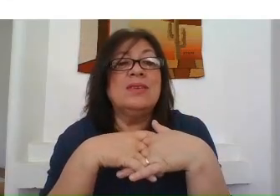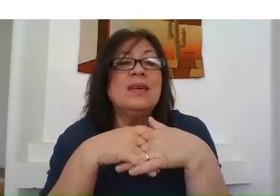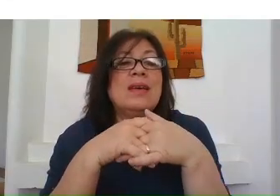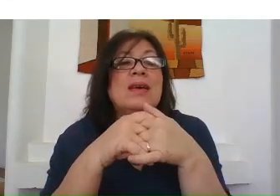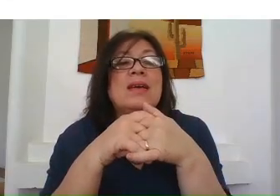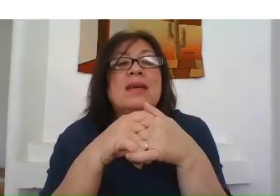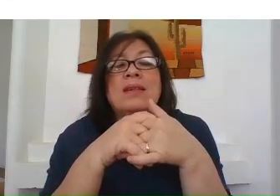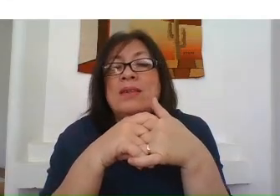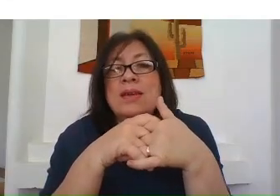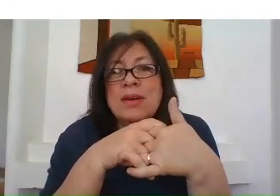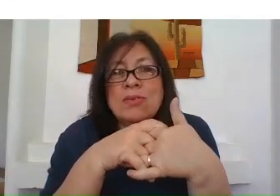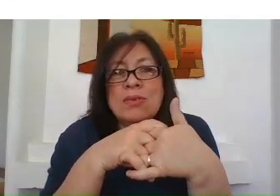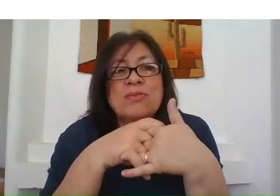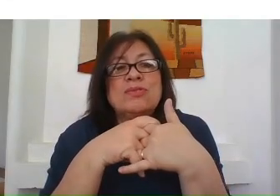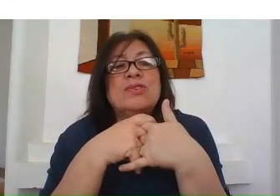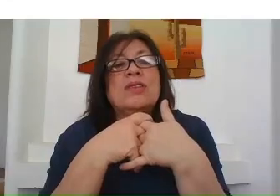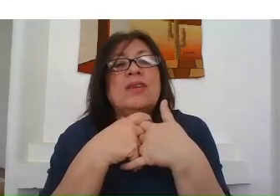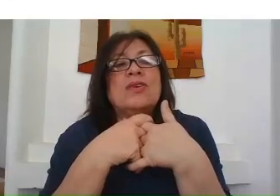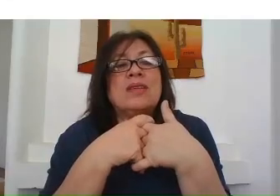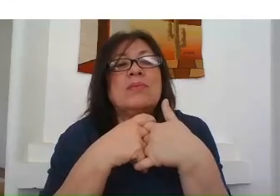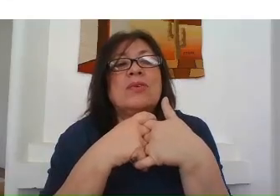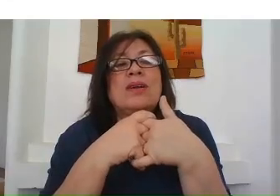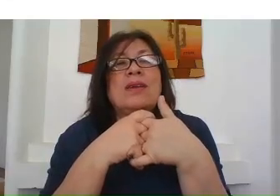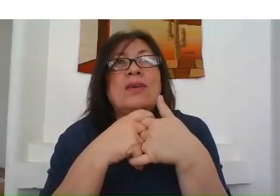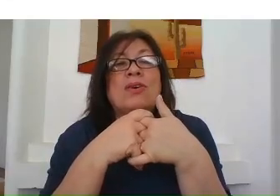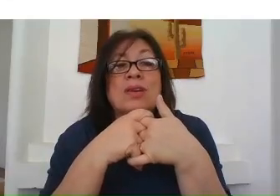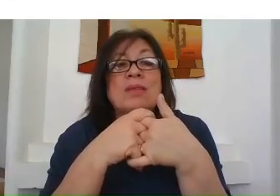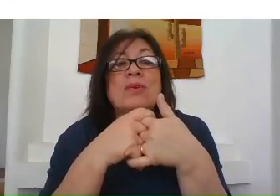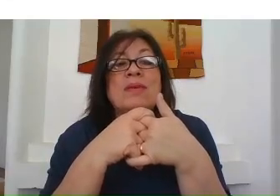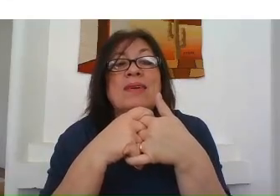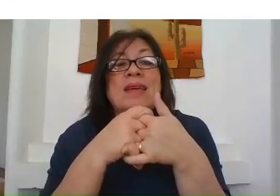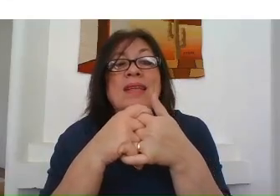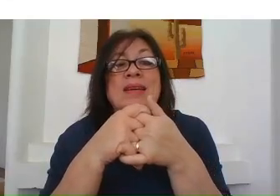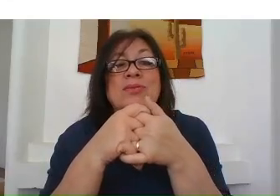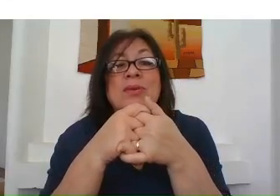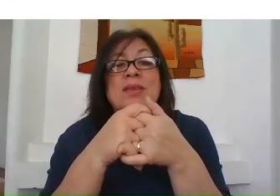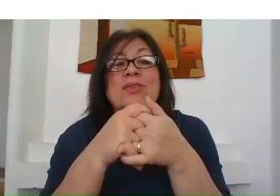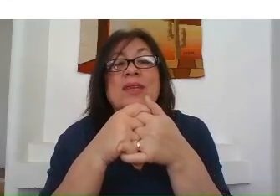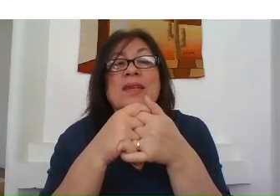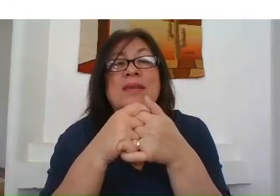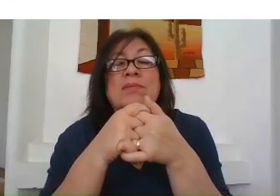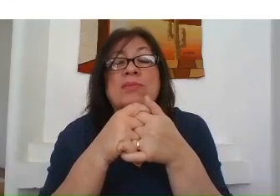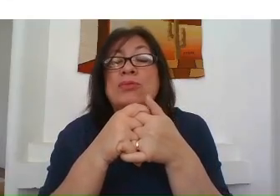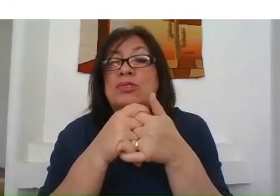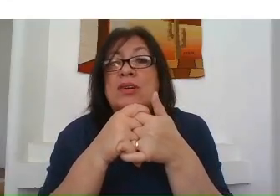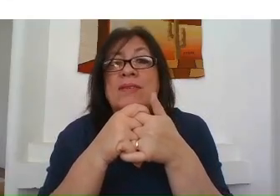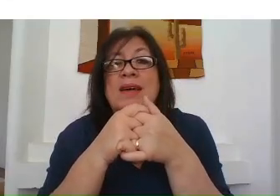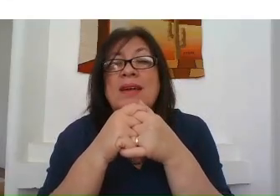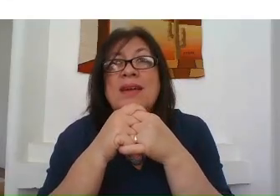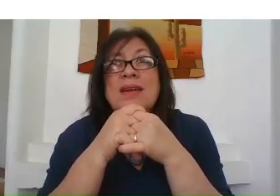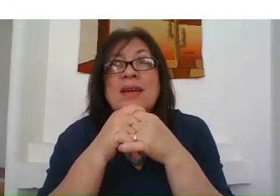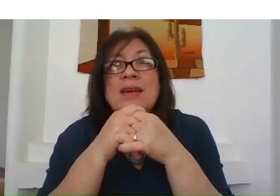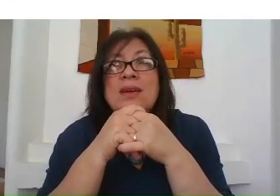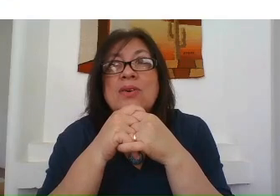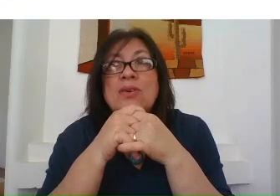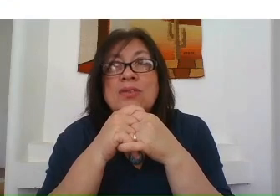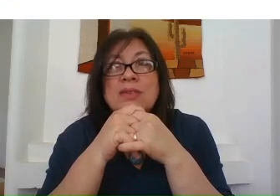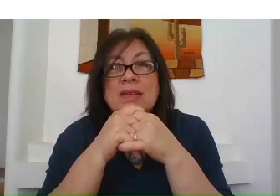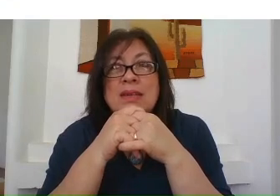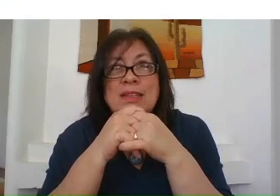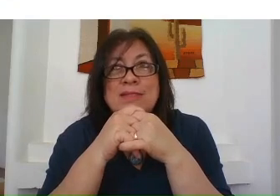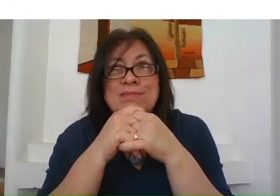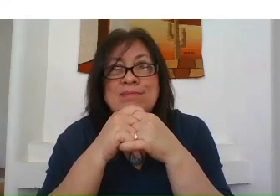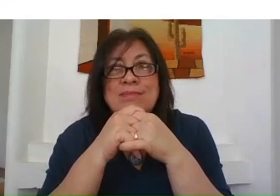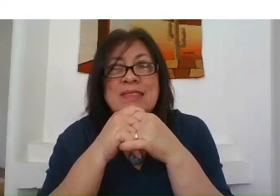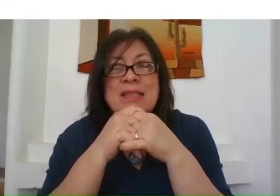niño. Digo esto en función de los ritmos de vigilia y sueño tienen mucho que ver